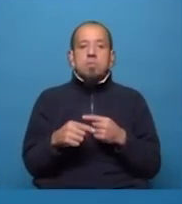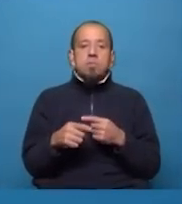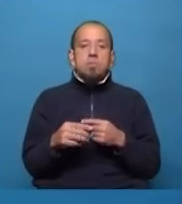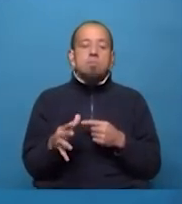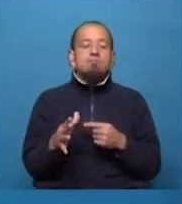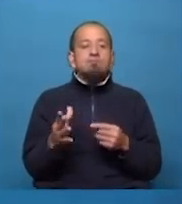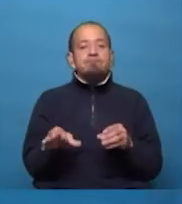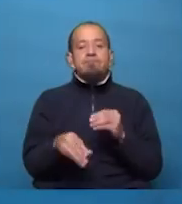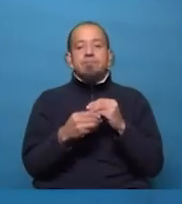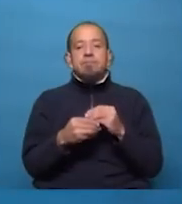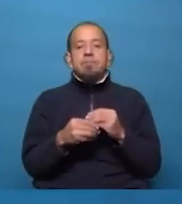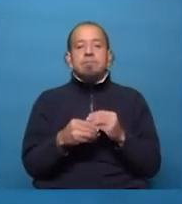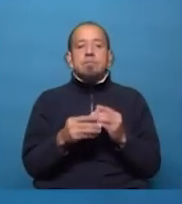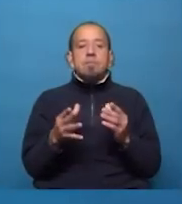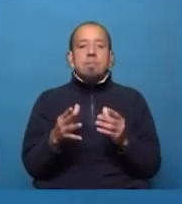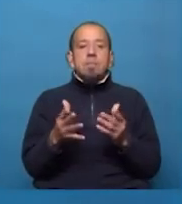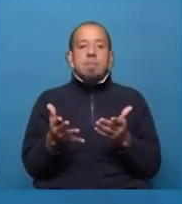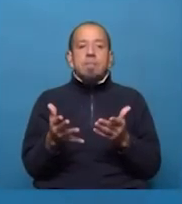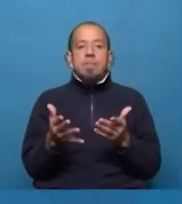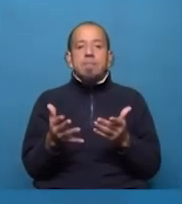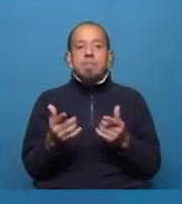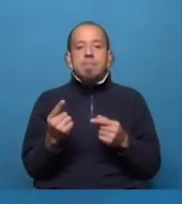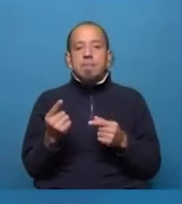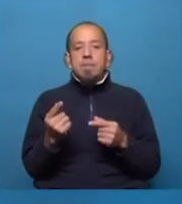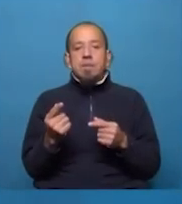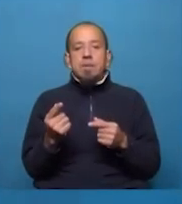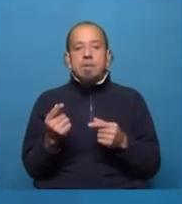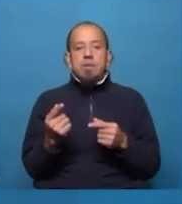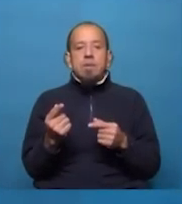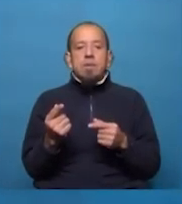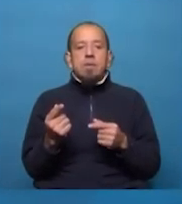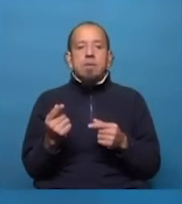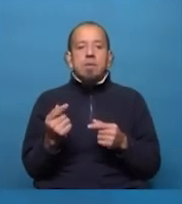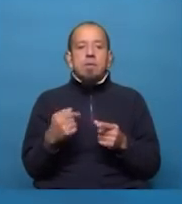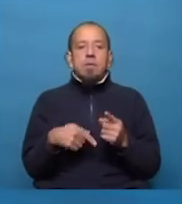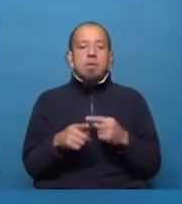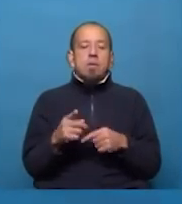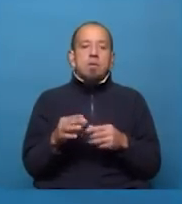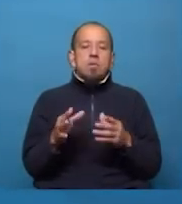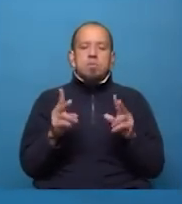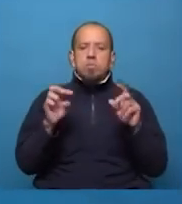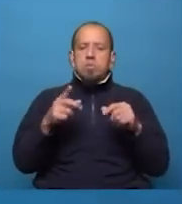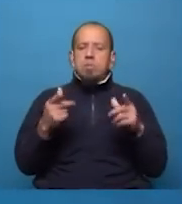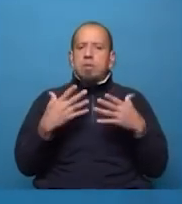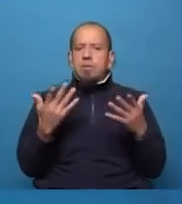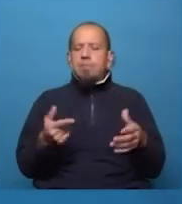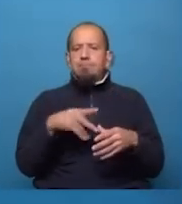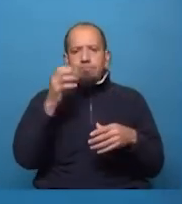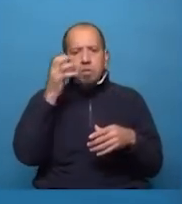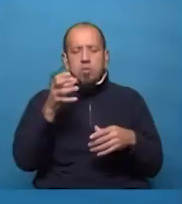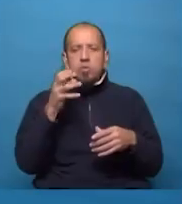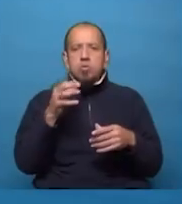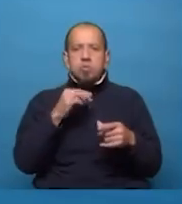que suman en el mismo sentido primero Me parece que se ha difundido una bajísima percepción de riesgo